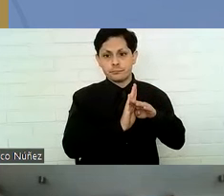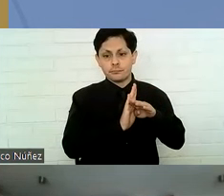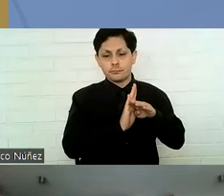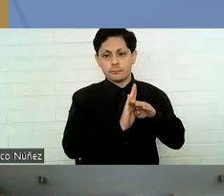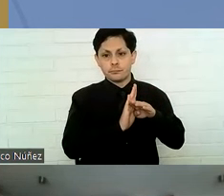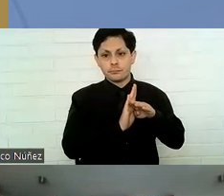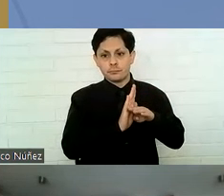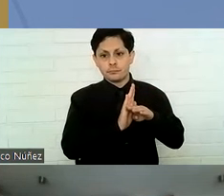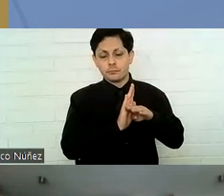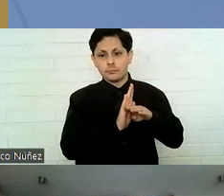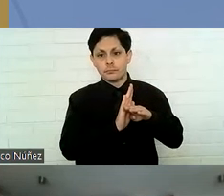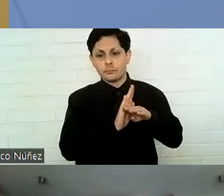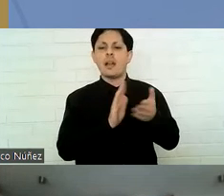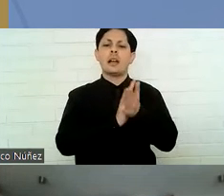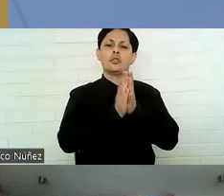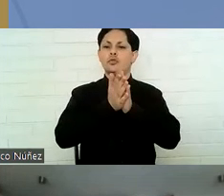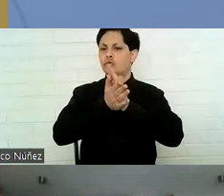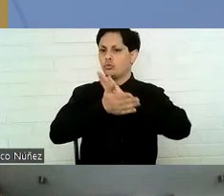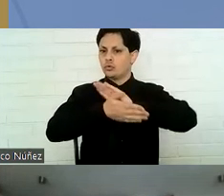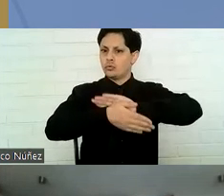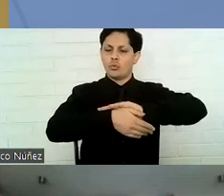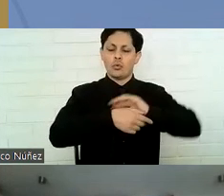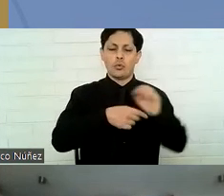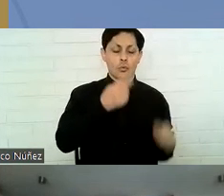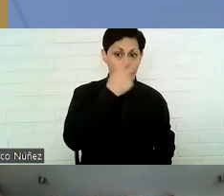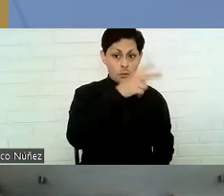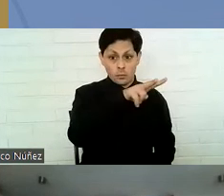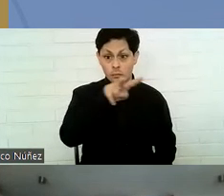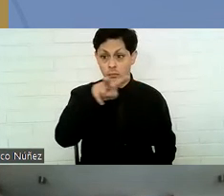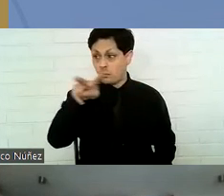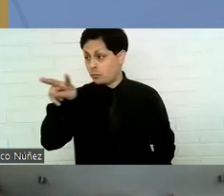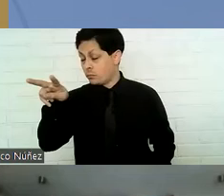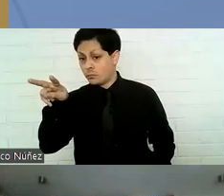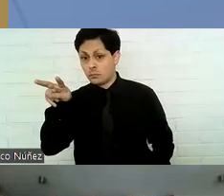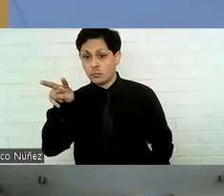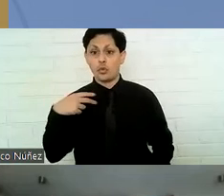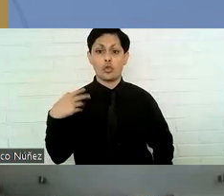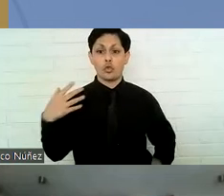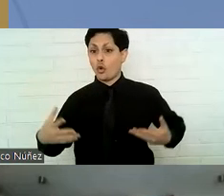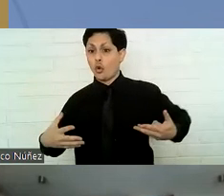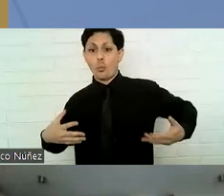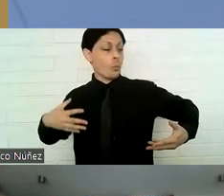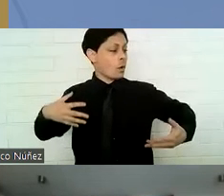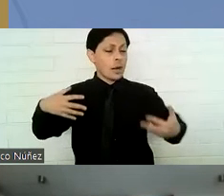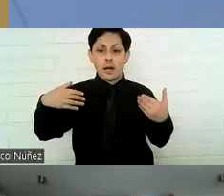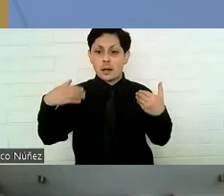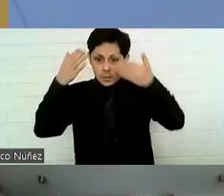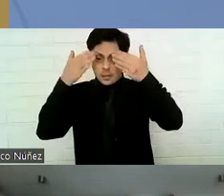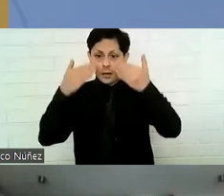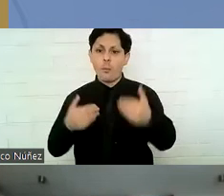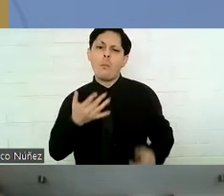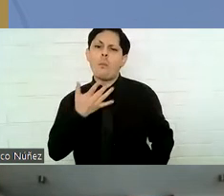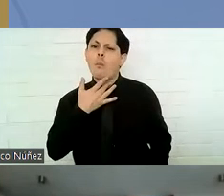lo tocante a toda la clase de asuntos visuales y ópticos corporales. ¿Por qué? Porque